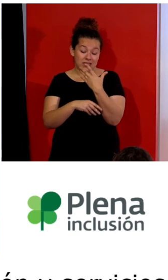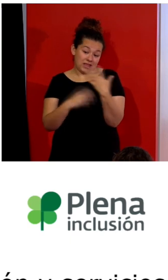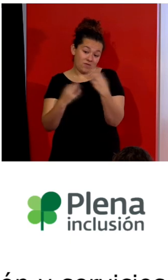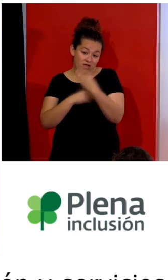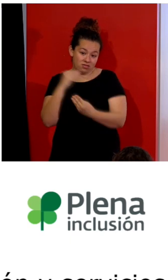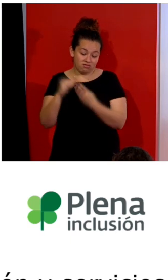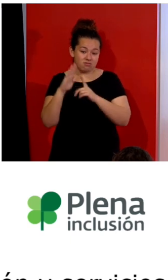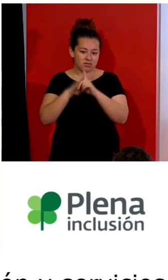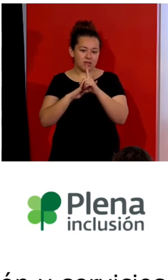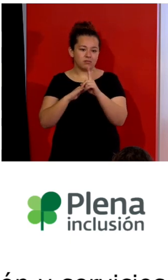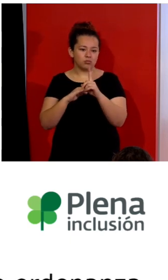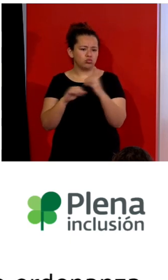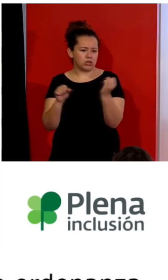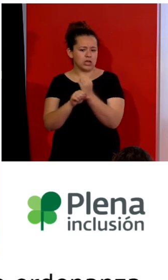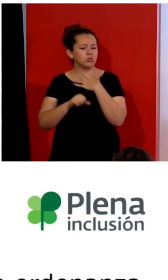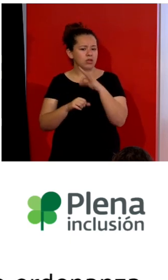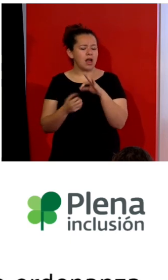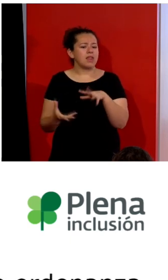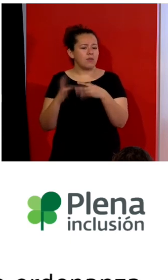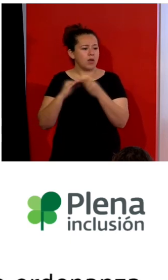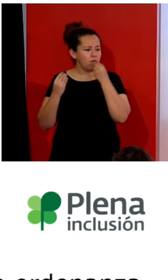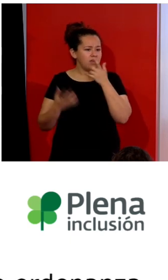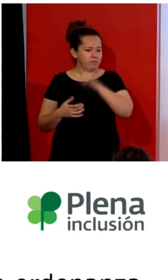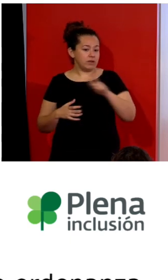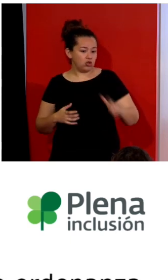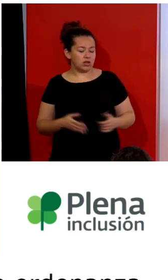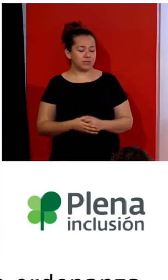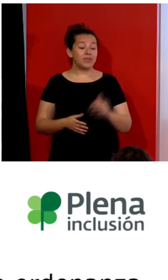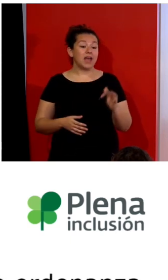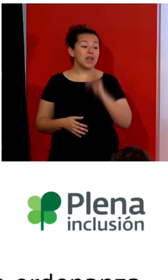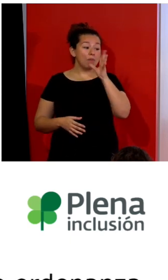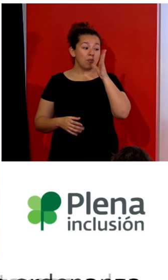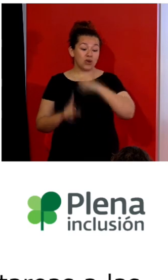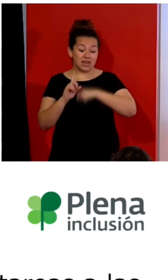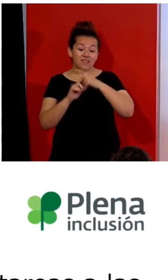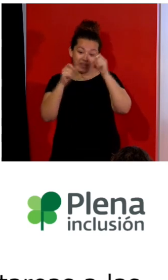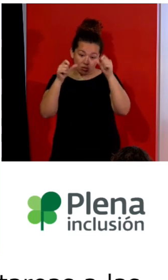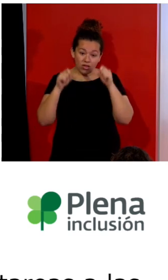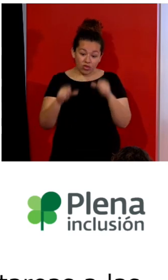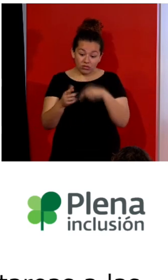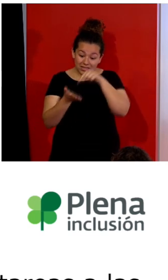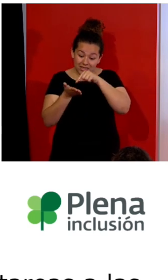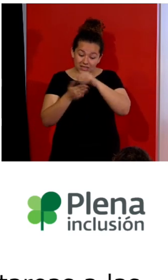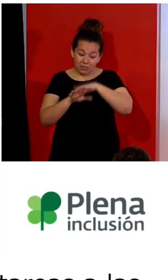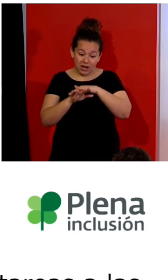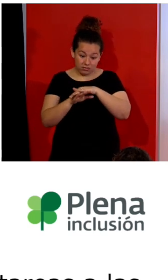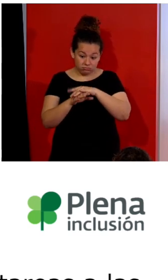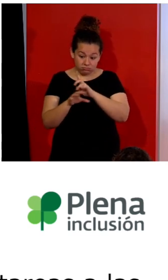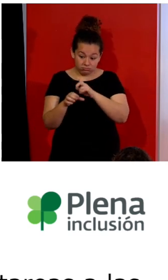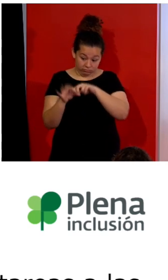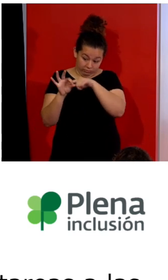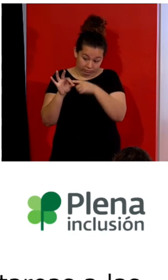eran tareas a las que se podía adaptar muy bien estas personas y además porque el nivel de titulación que se exige para el ingreso en esta